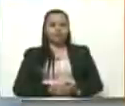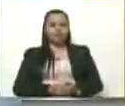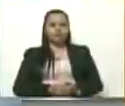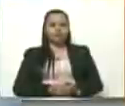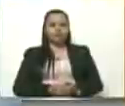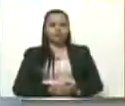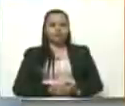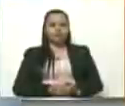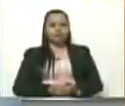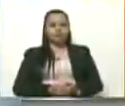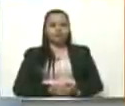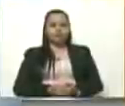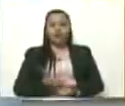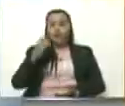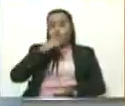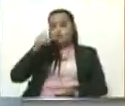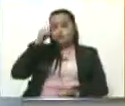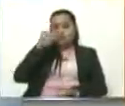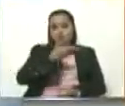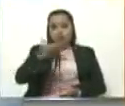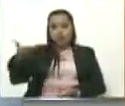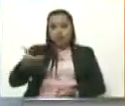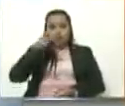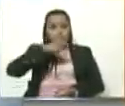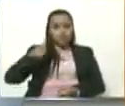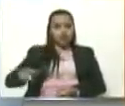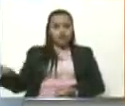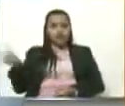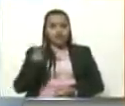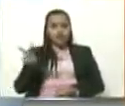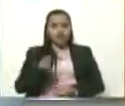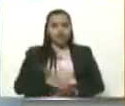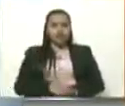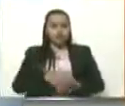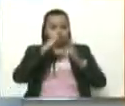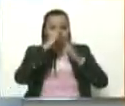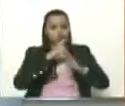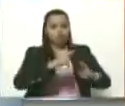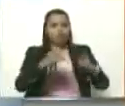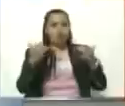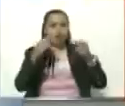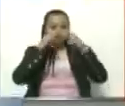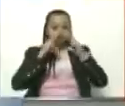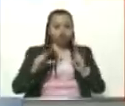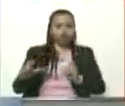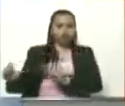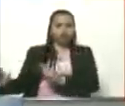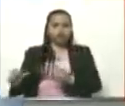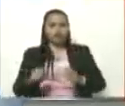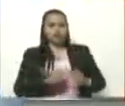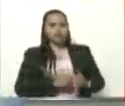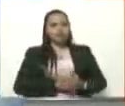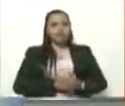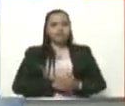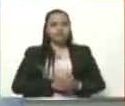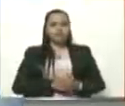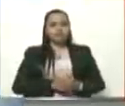buenos días tengan todos ustedes pueblo de venezuela con el debido respeto nos quita el momento obligatorio